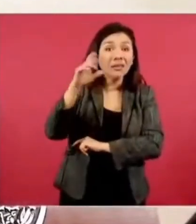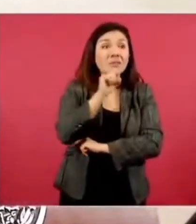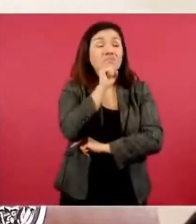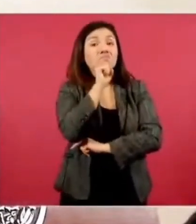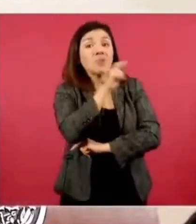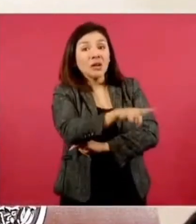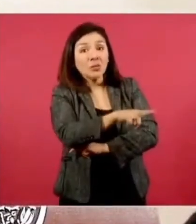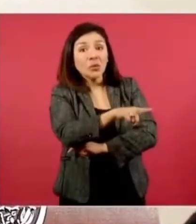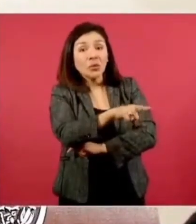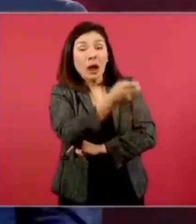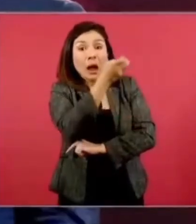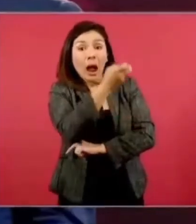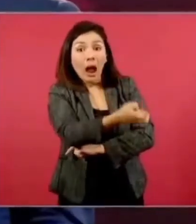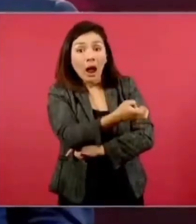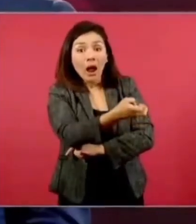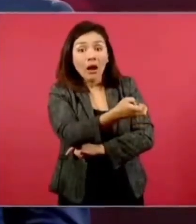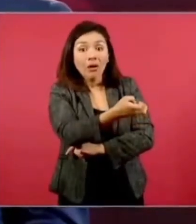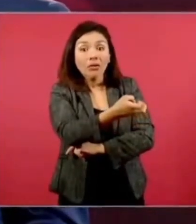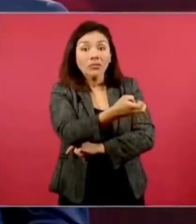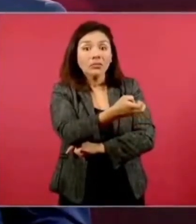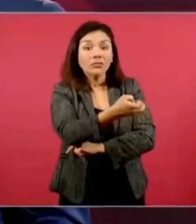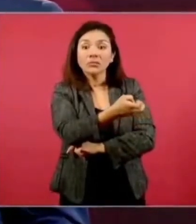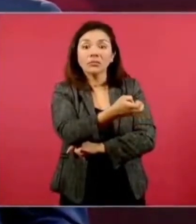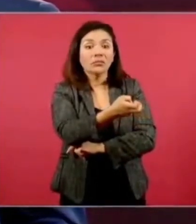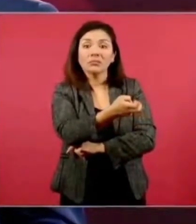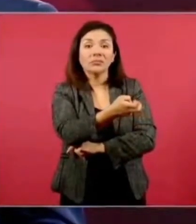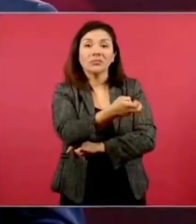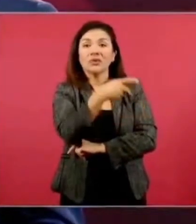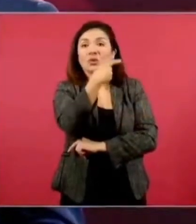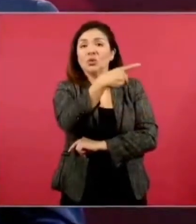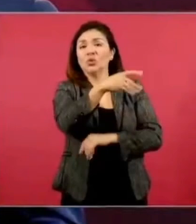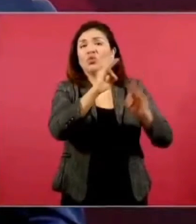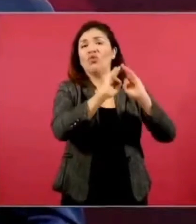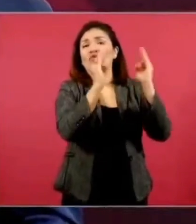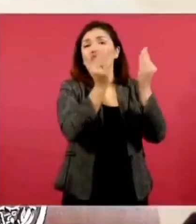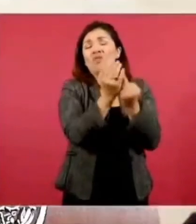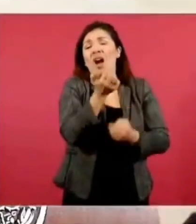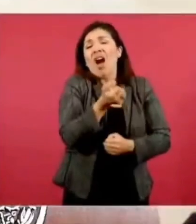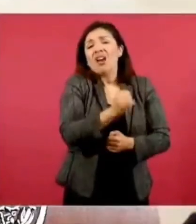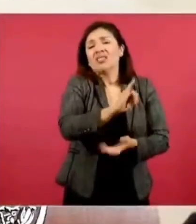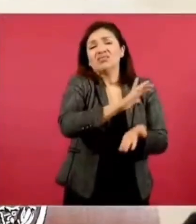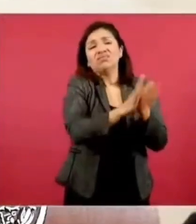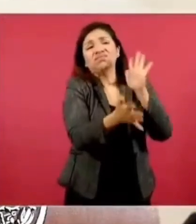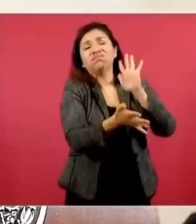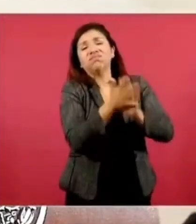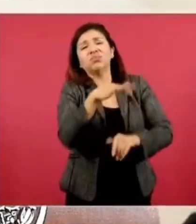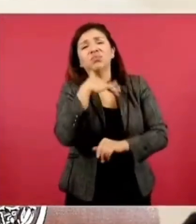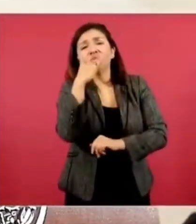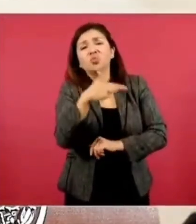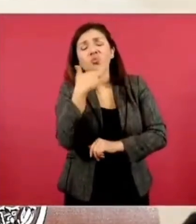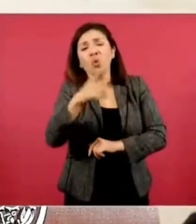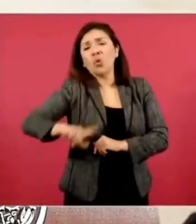ese modelo, ese estilo de gobierno.